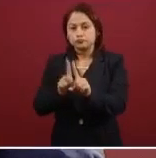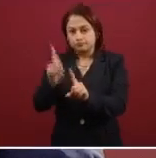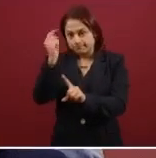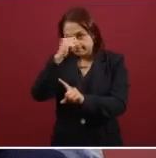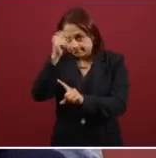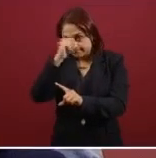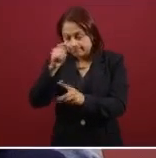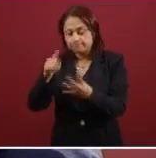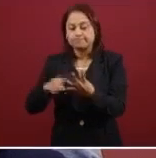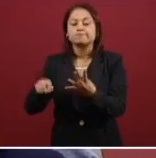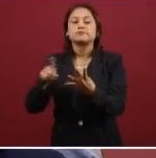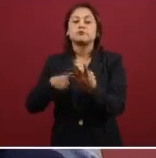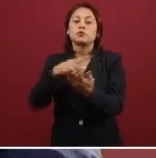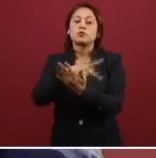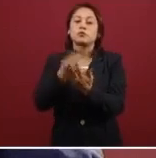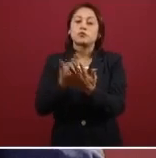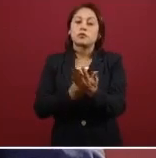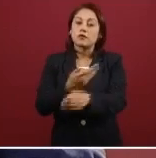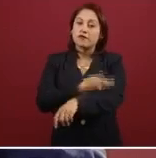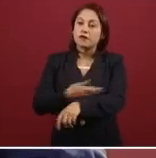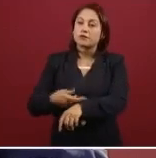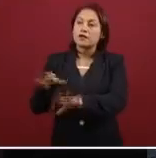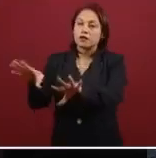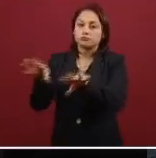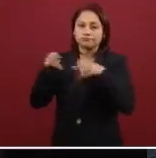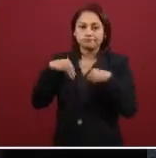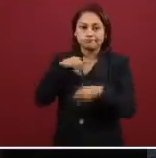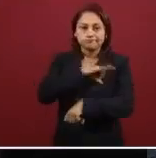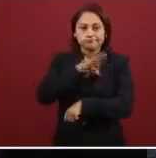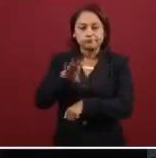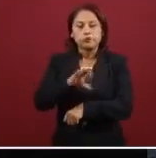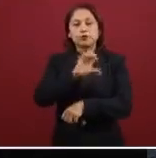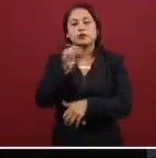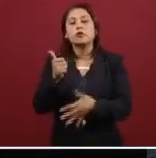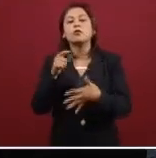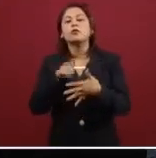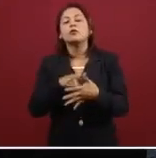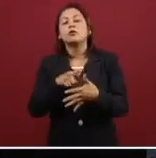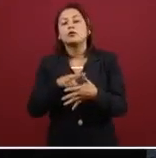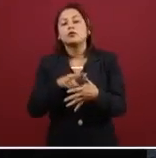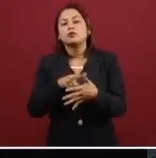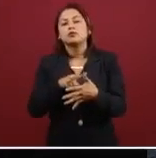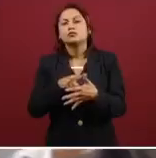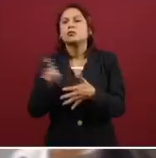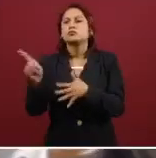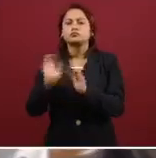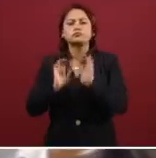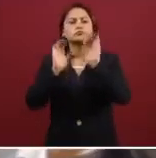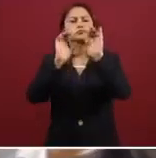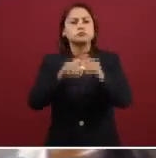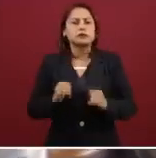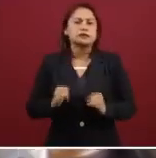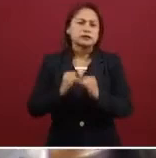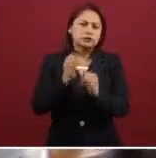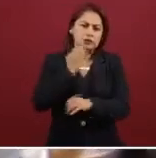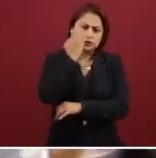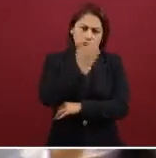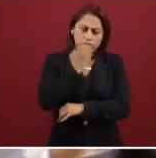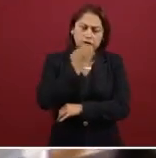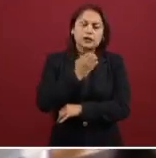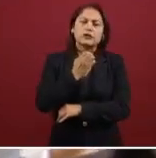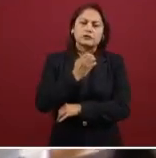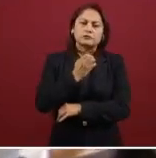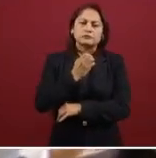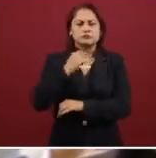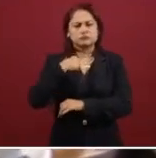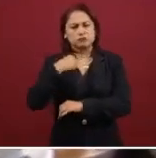programas de familias de acogida y que adicionalmente sean admitidos en instituciones educativas. En esa materia, preguntarle,